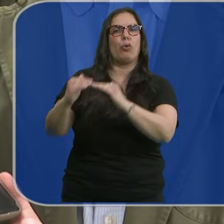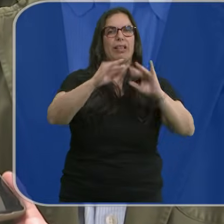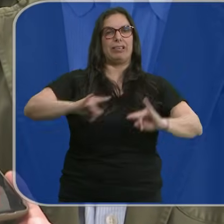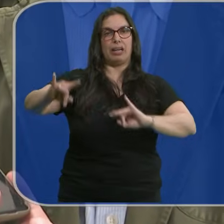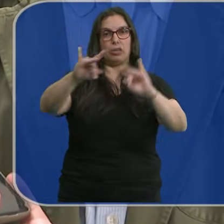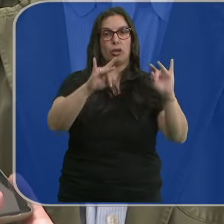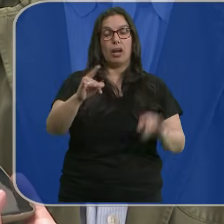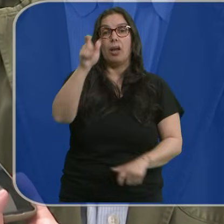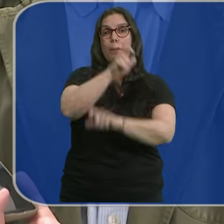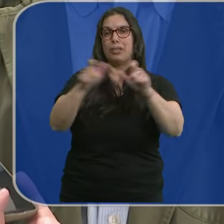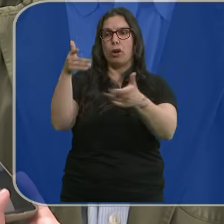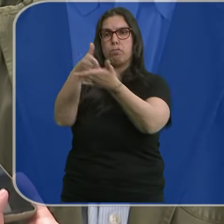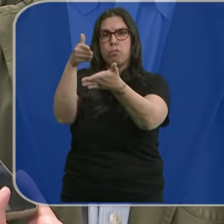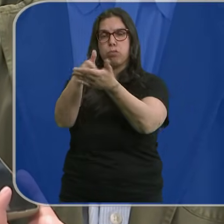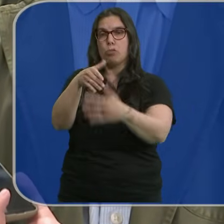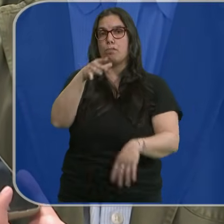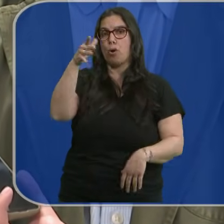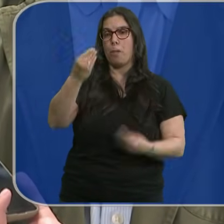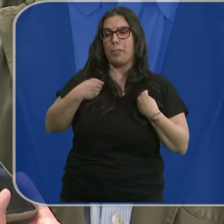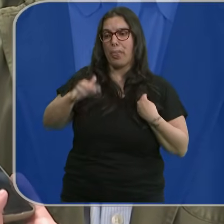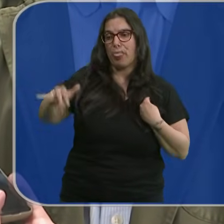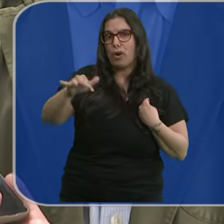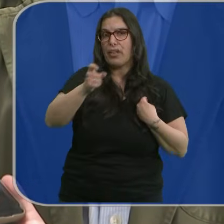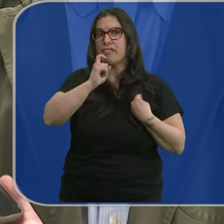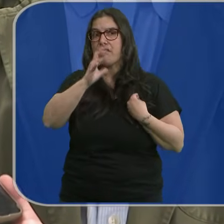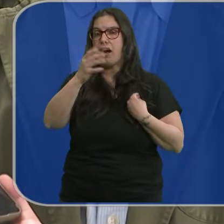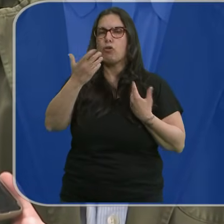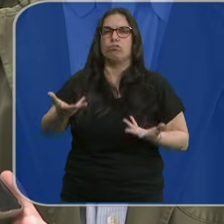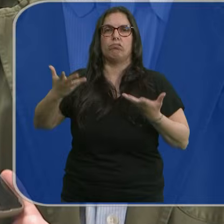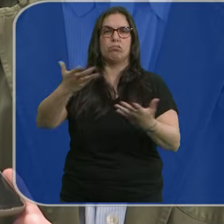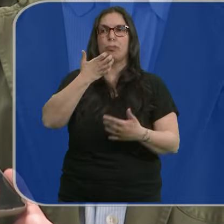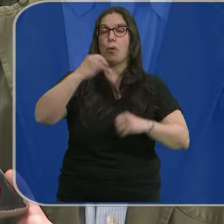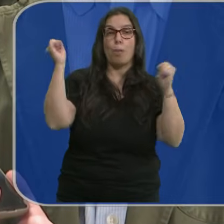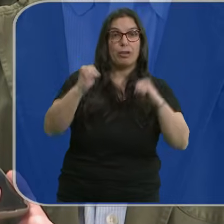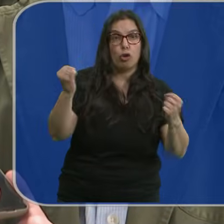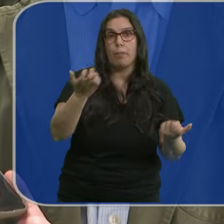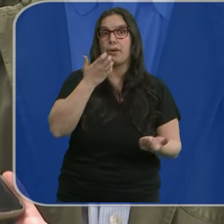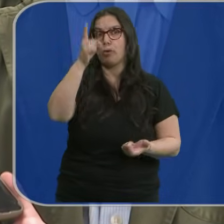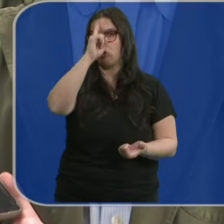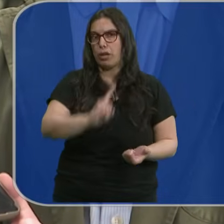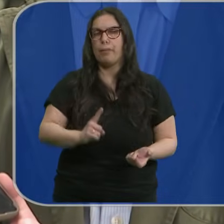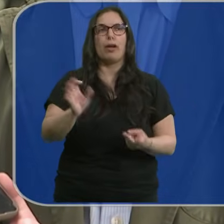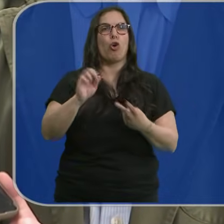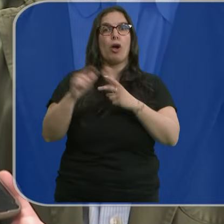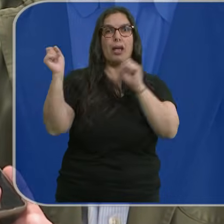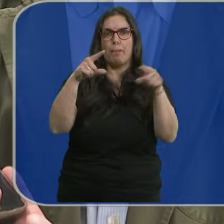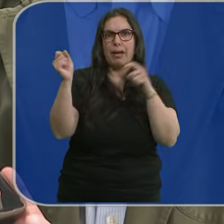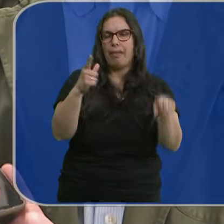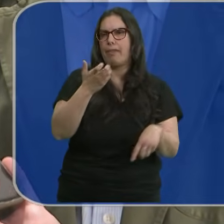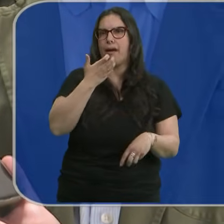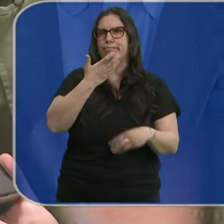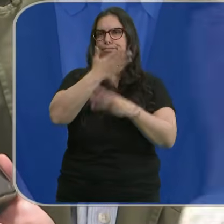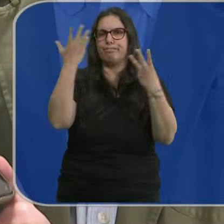a las personas que lo tienen más difícil para acceder a las nuevas tecnologías, sean personas mayores, sean inmigrantes, por